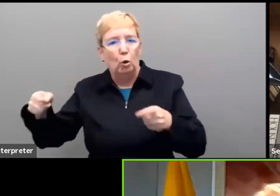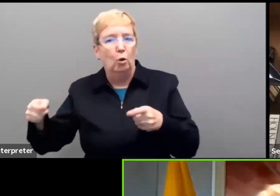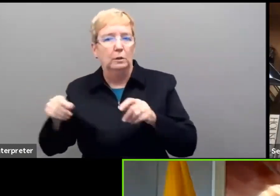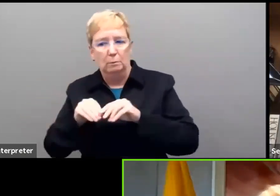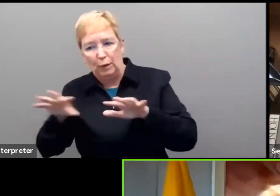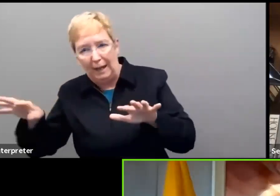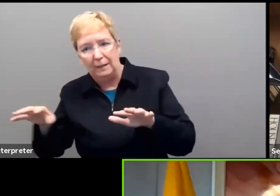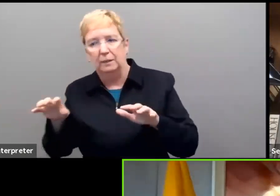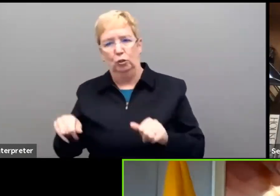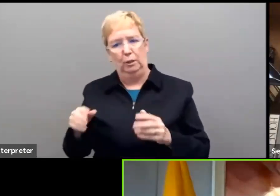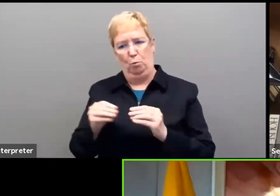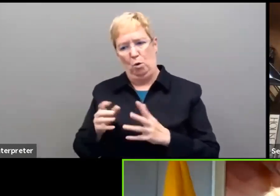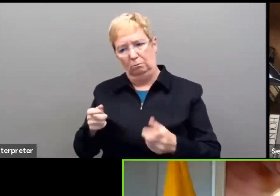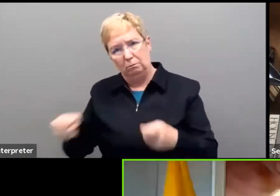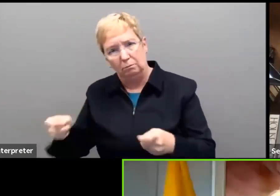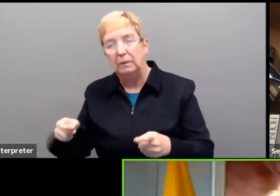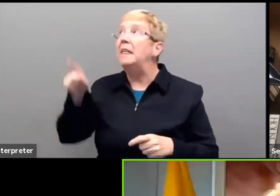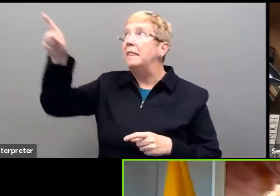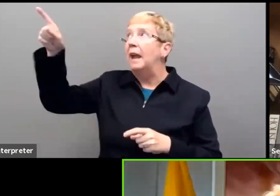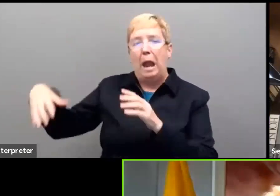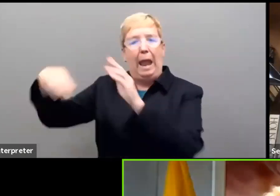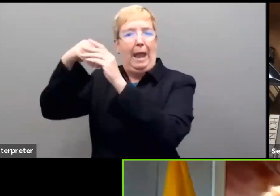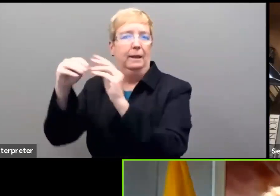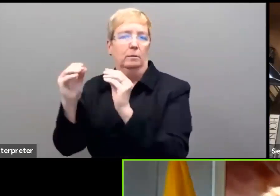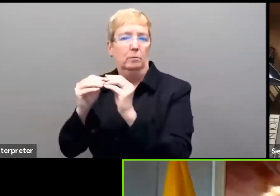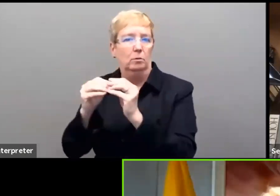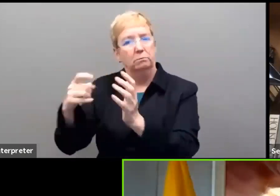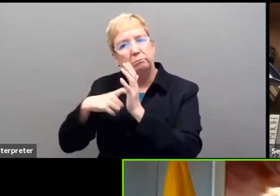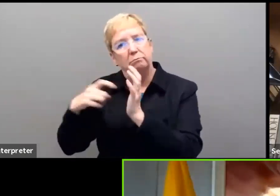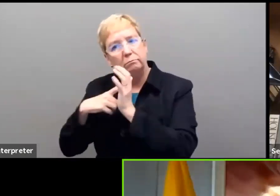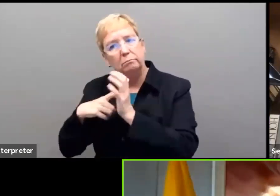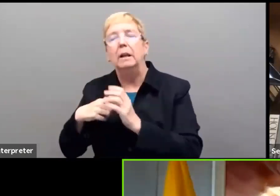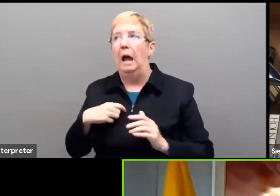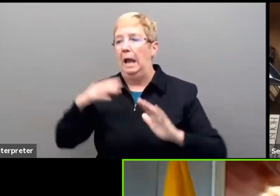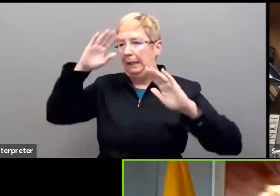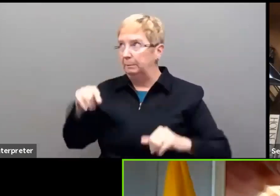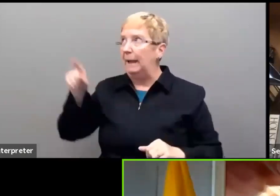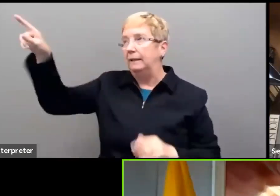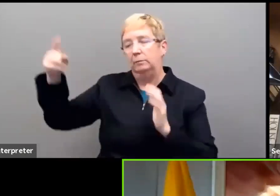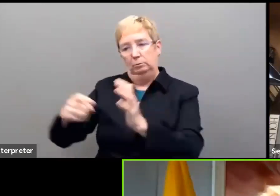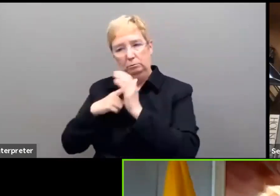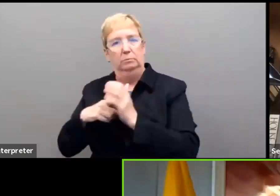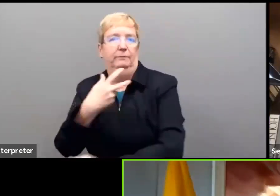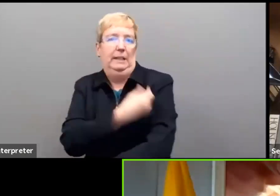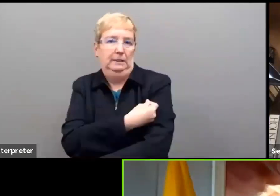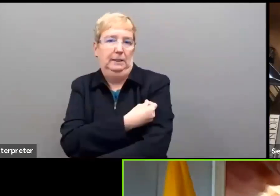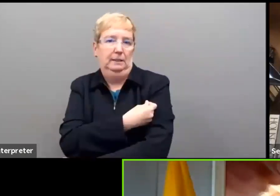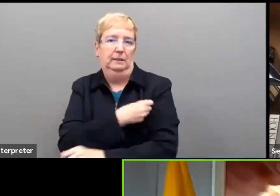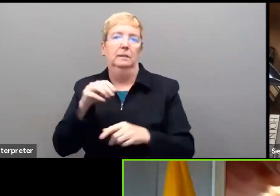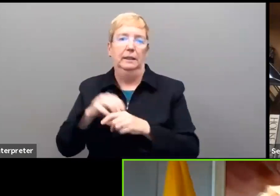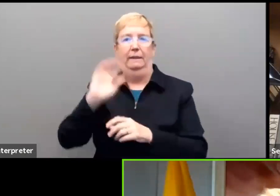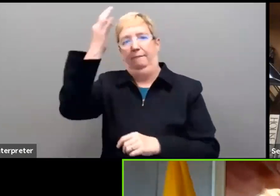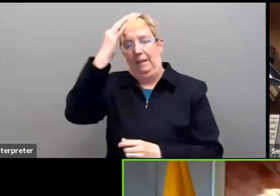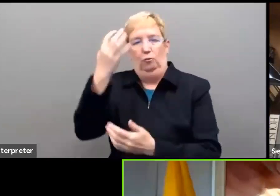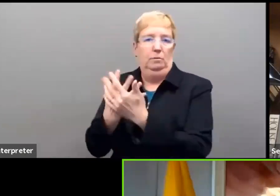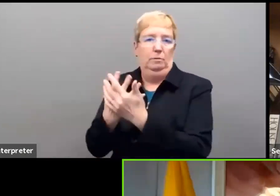son empleados del Estado. Y sí, de hecho, sí estoy alentando a los cuerpos locales de gobernación